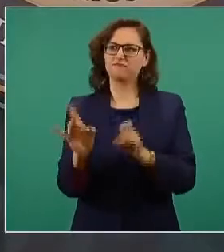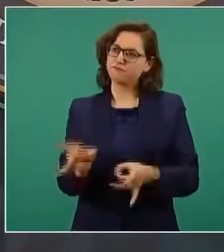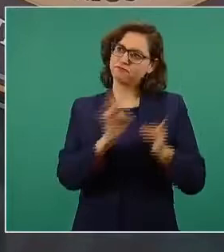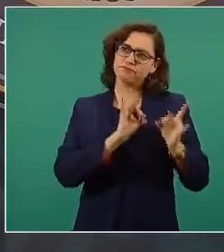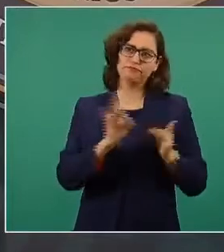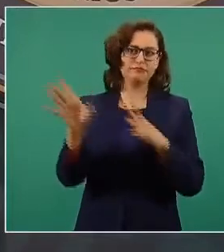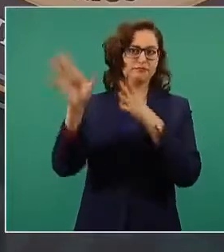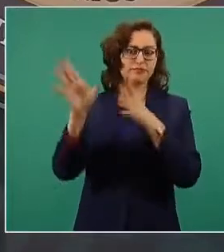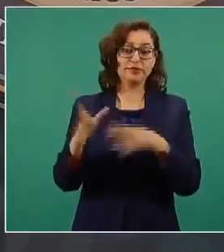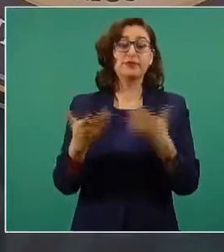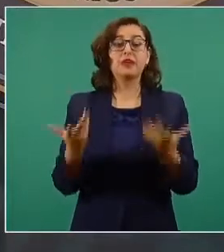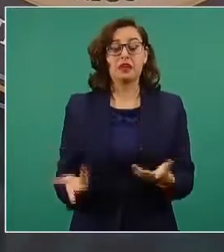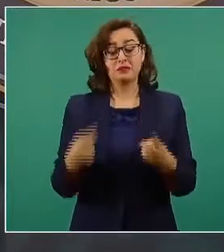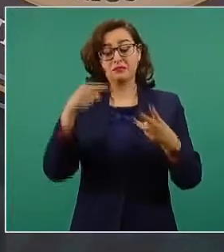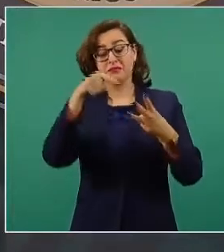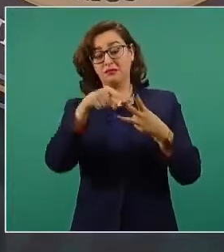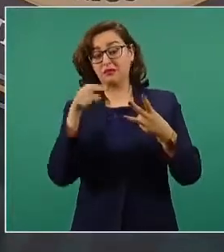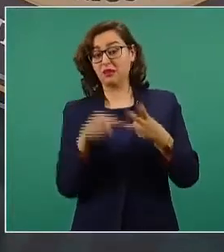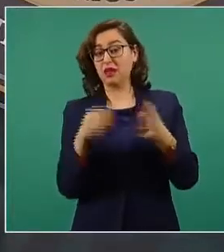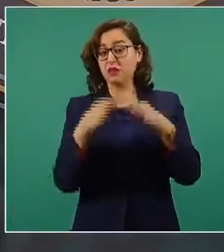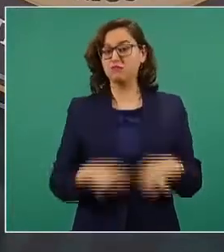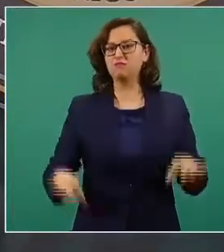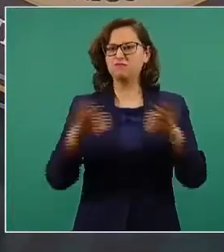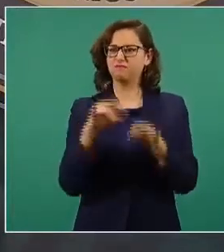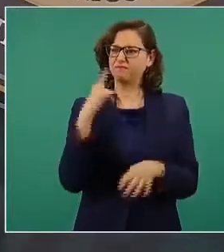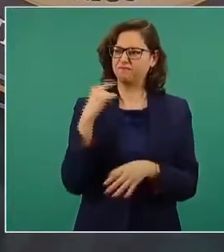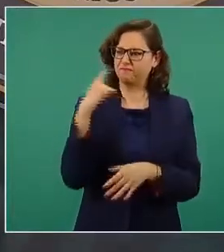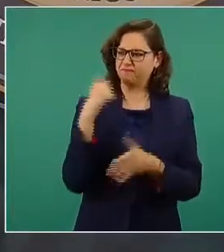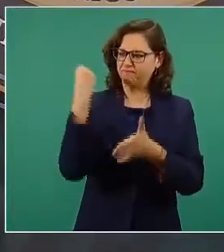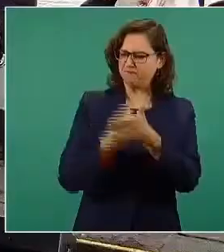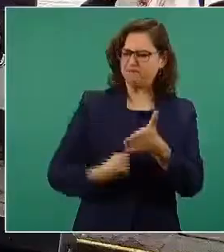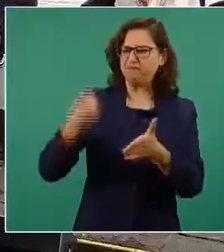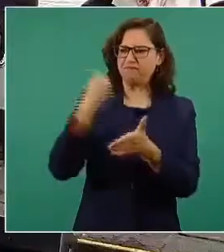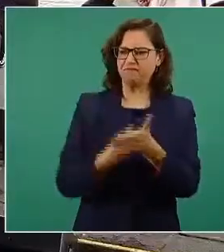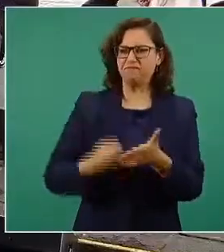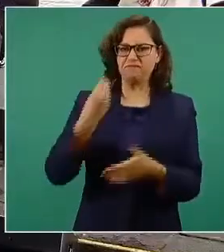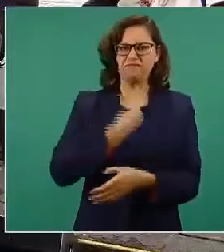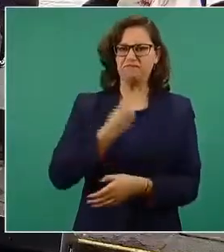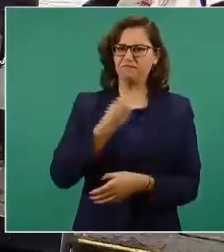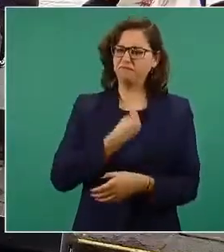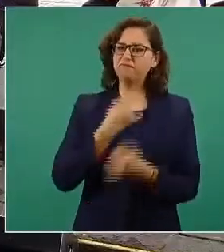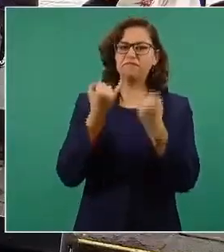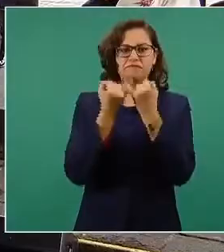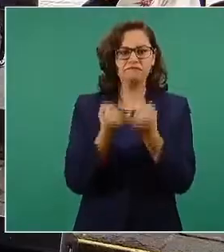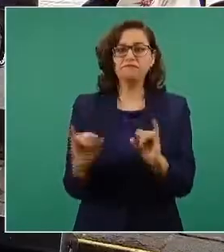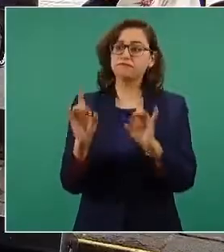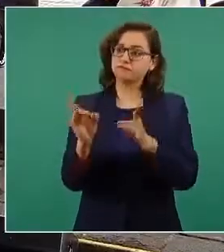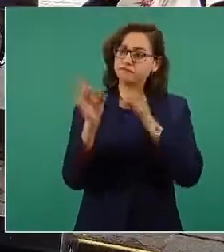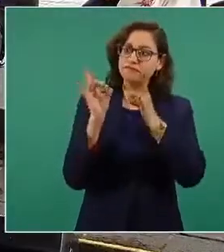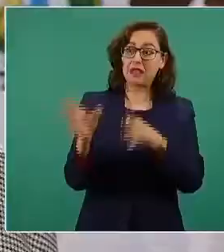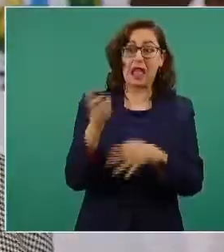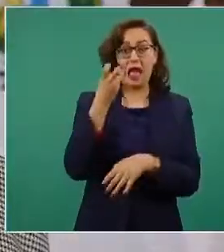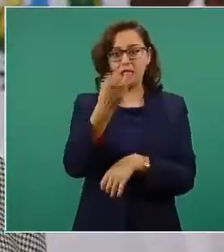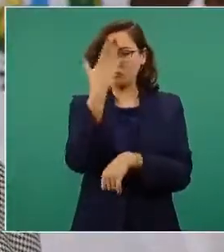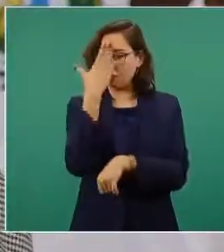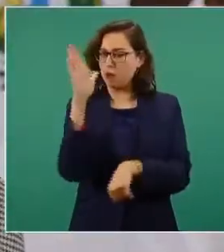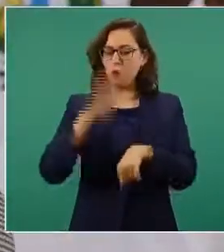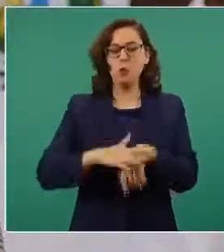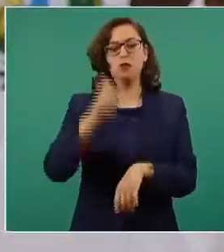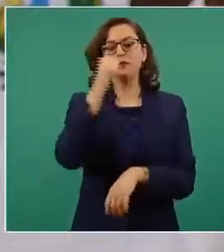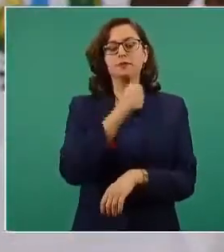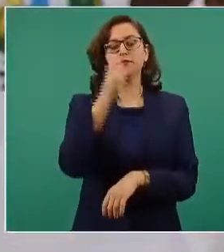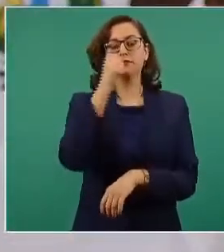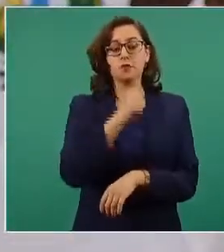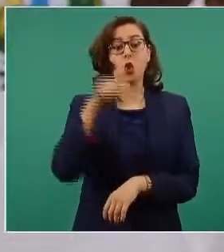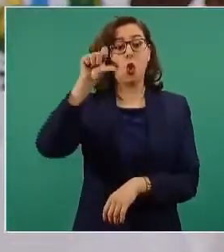palabras plenas de significado emancipatorio. Yo me quedé muy feliz en compartir con ustedes